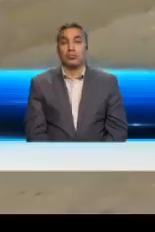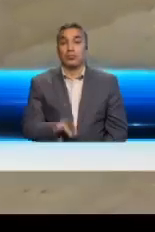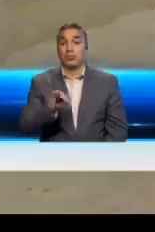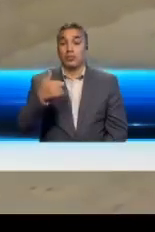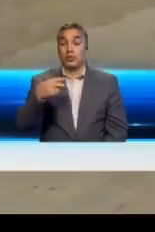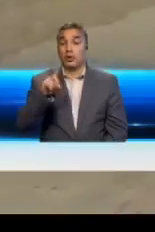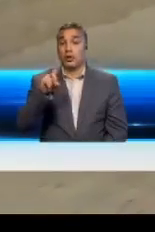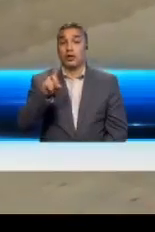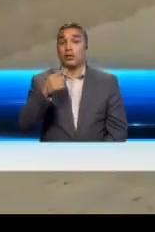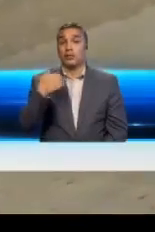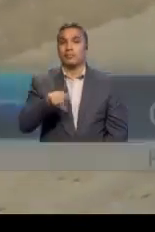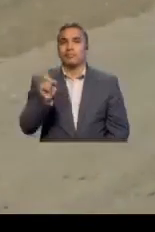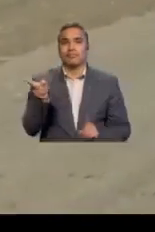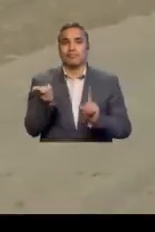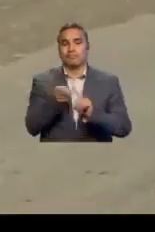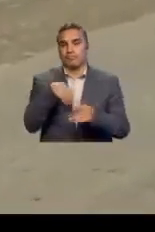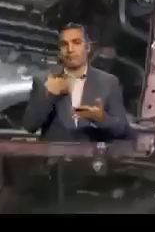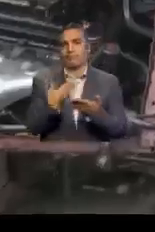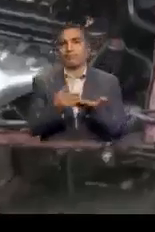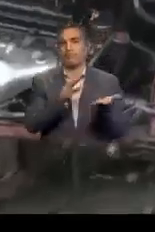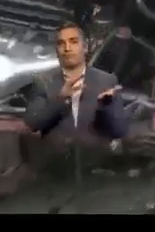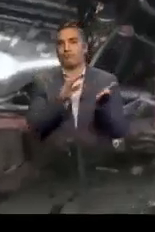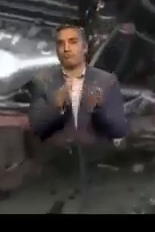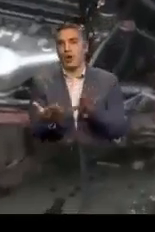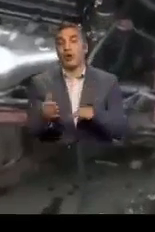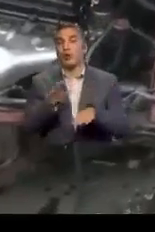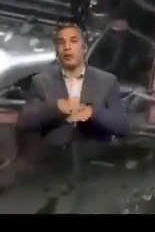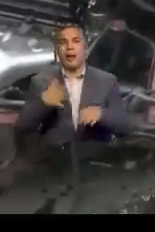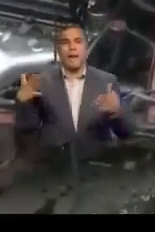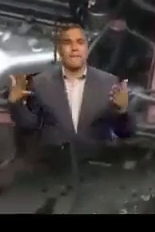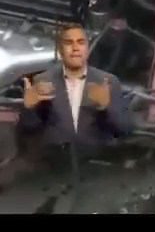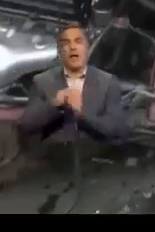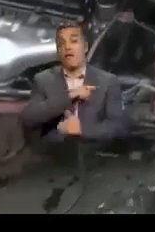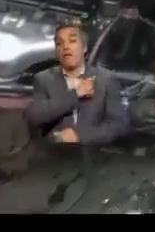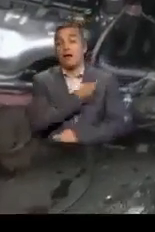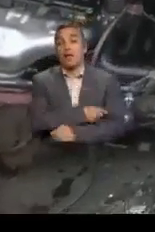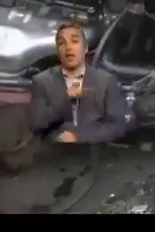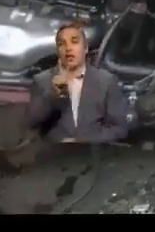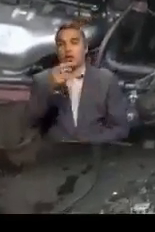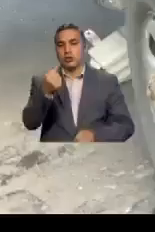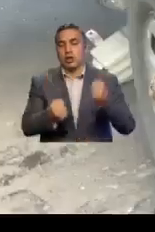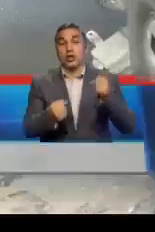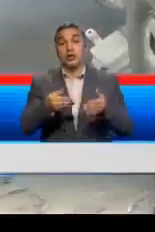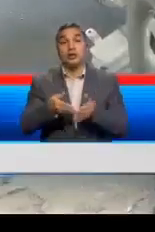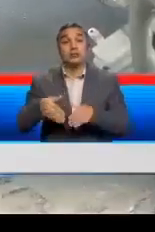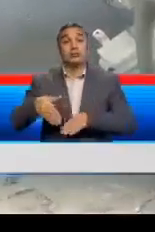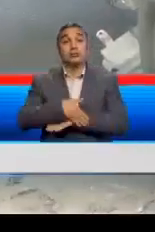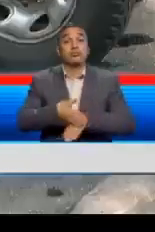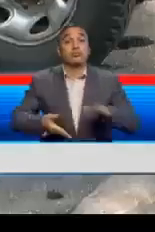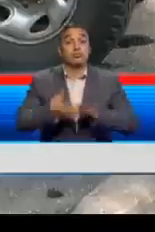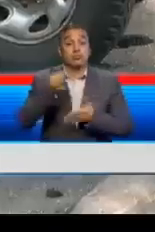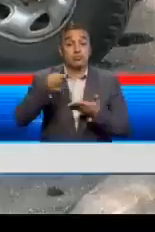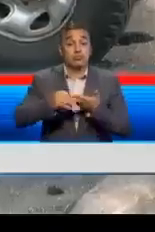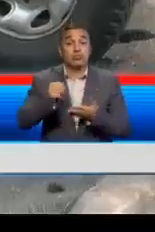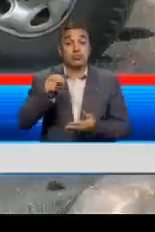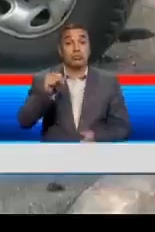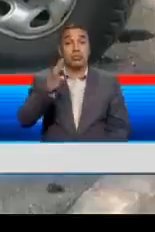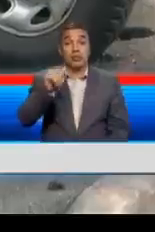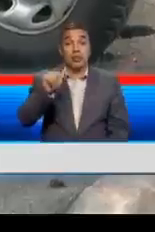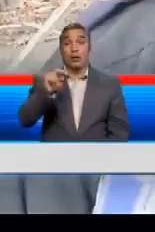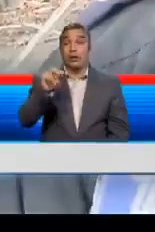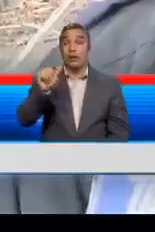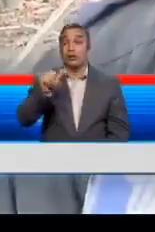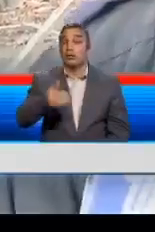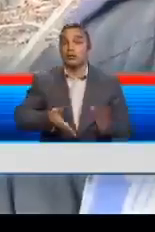Eduardo Cedeño Almeida fue el primero en perder la vida en un aparatoso accidente de tránsito entre dos vehículos en la vía que conduce del Cantón Santana a la